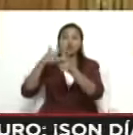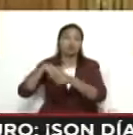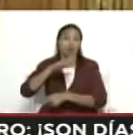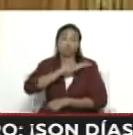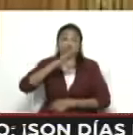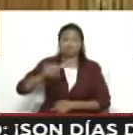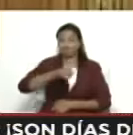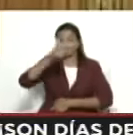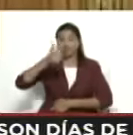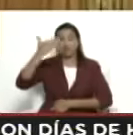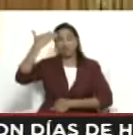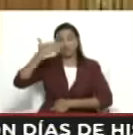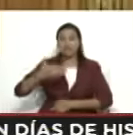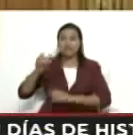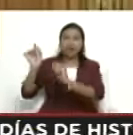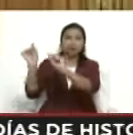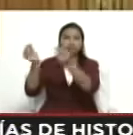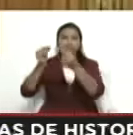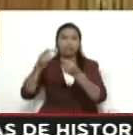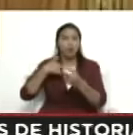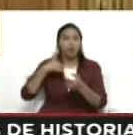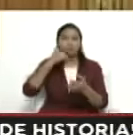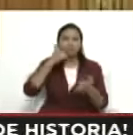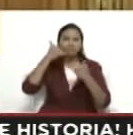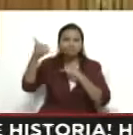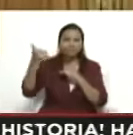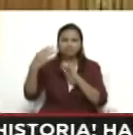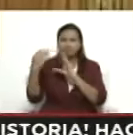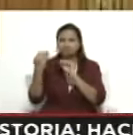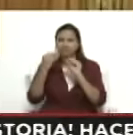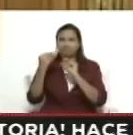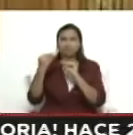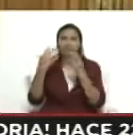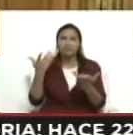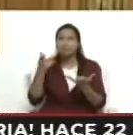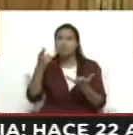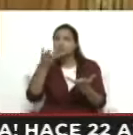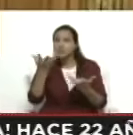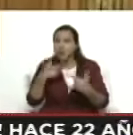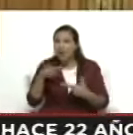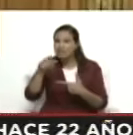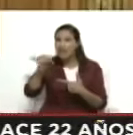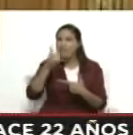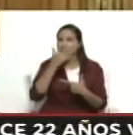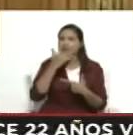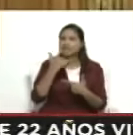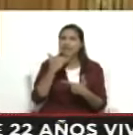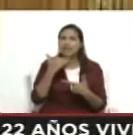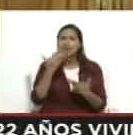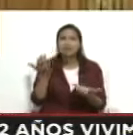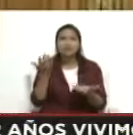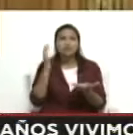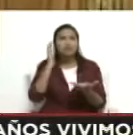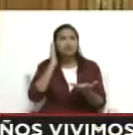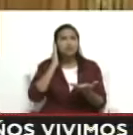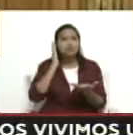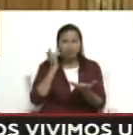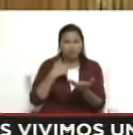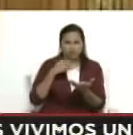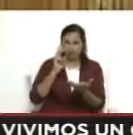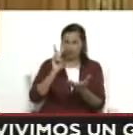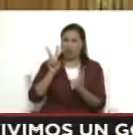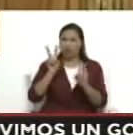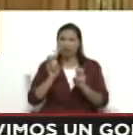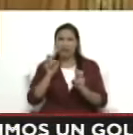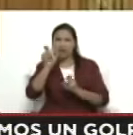Y yo hablo con José Vicente y le digo, mira, José Vicente, ¿cómo está eso por ahí? Me dice, no, bueno, esta gente está aquí muy rara, no sé qué,